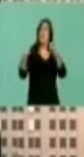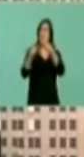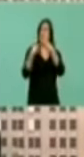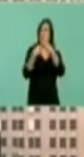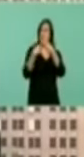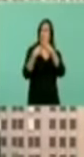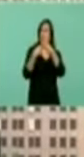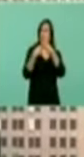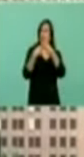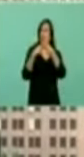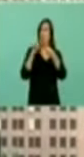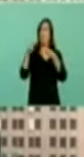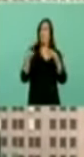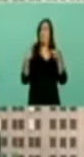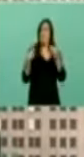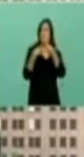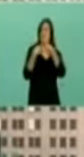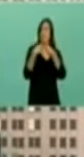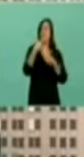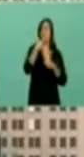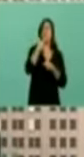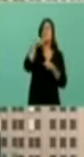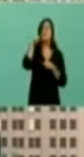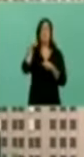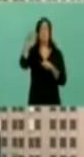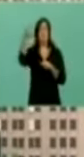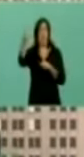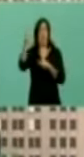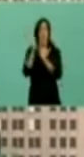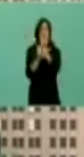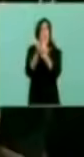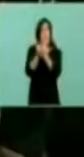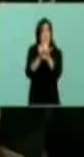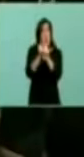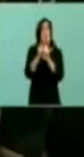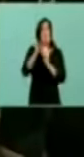anónima. Seguimos funcionando de acuerdo a la ley de sociedad privada.